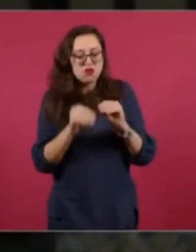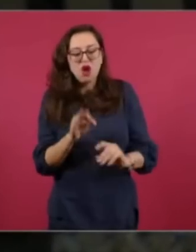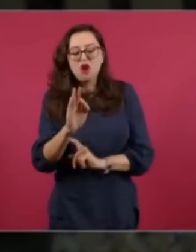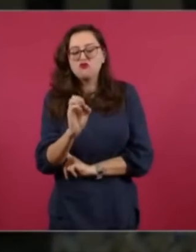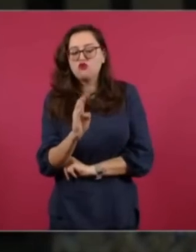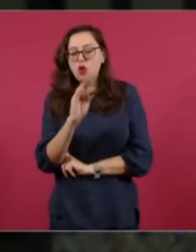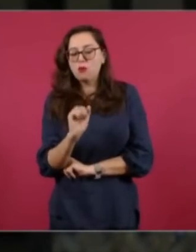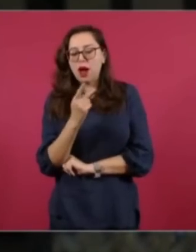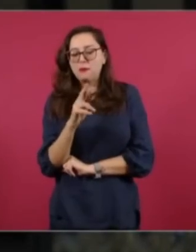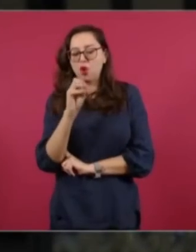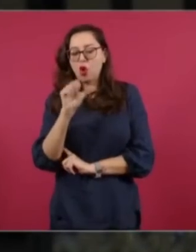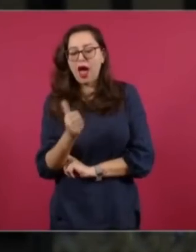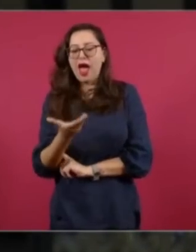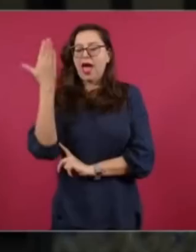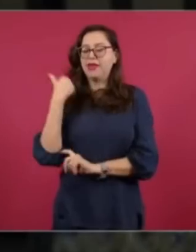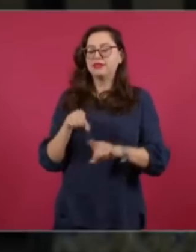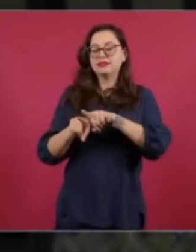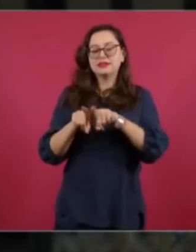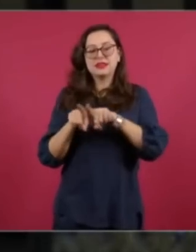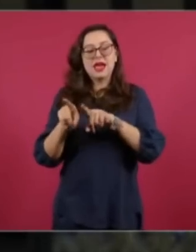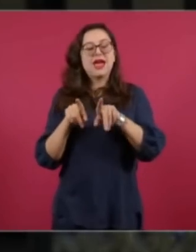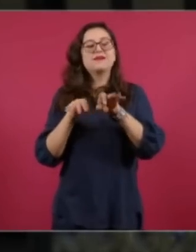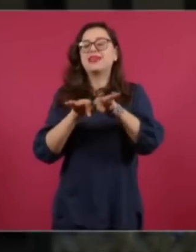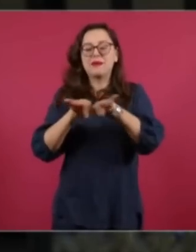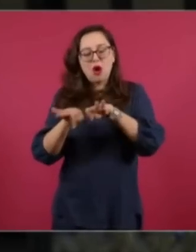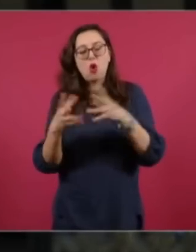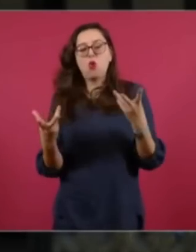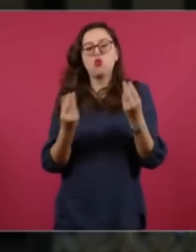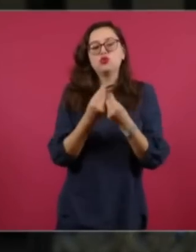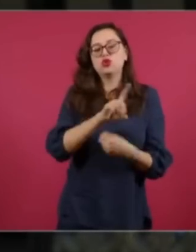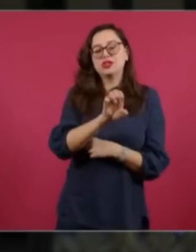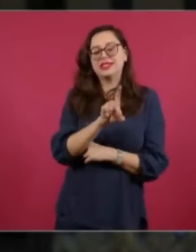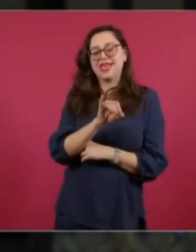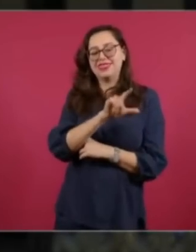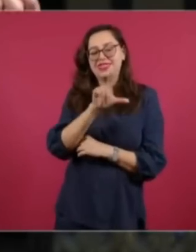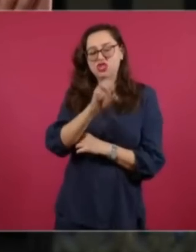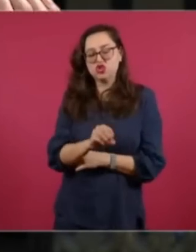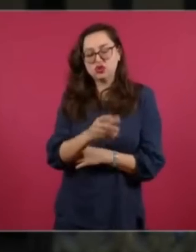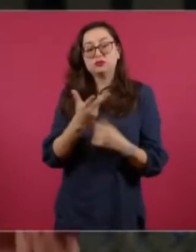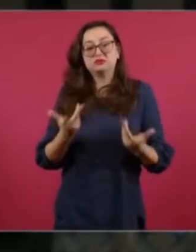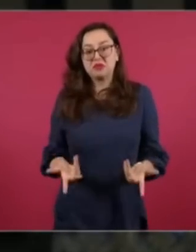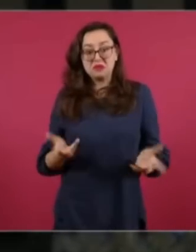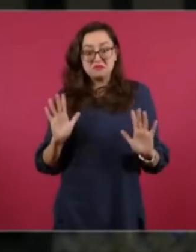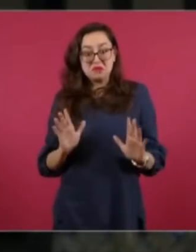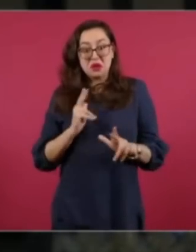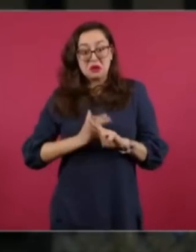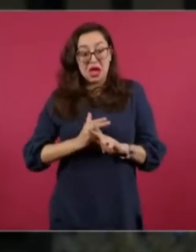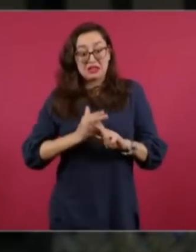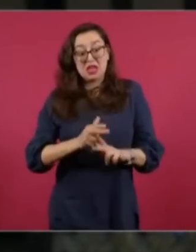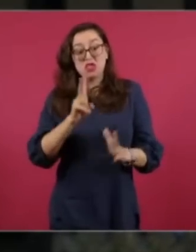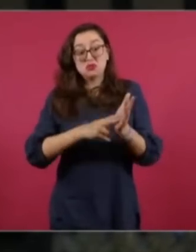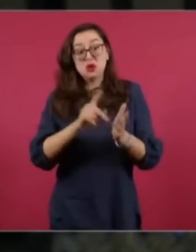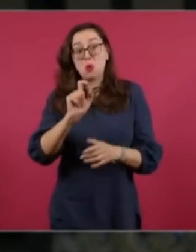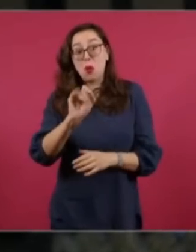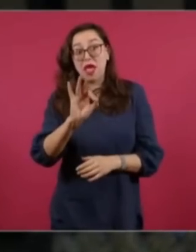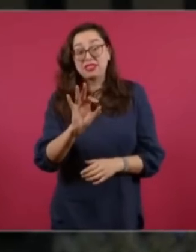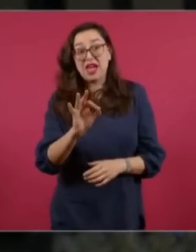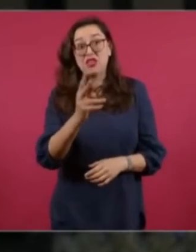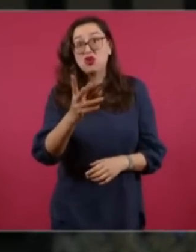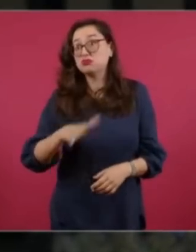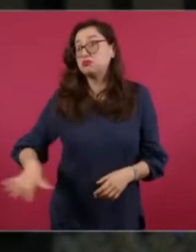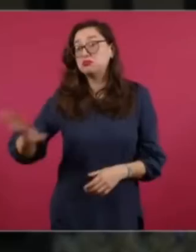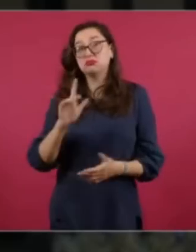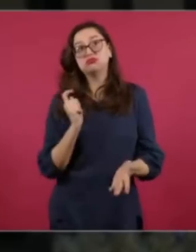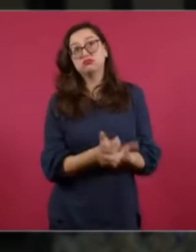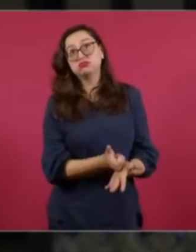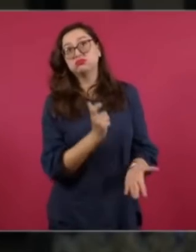secretario de Hacienda con Ernesto Zedillo y fue el que saca adelante pues ese atraco a la nación que vamos a seguir pagando hasta 2042. Y en el caso de Ernesto